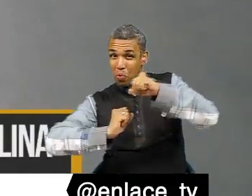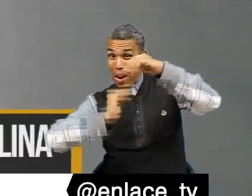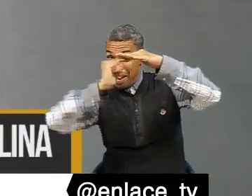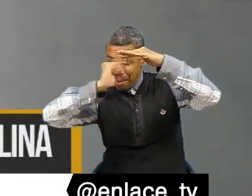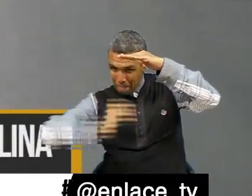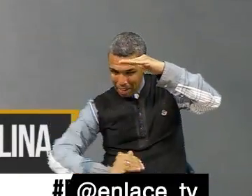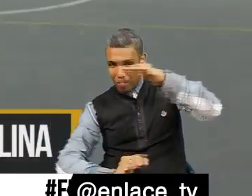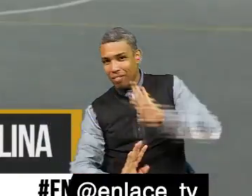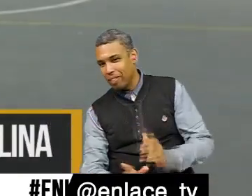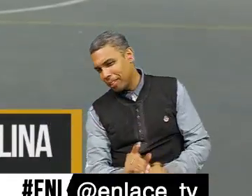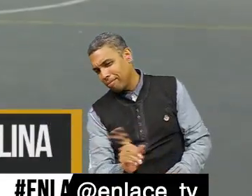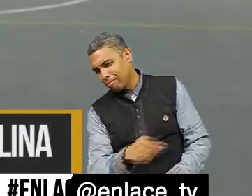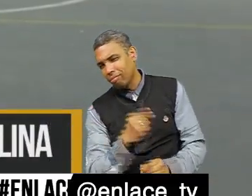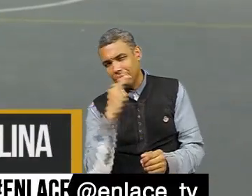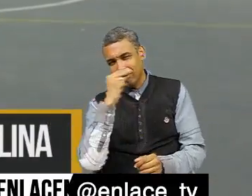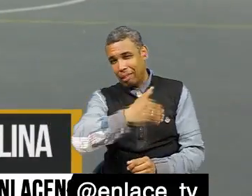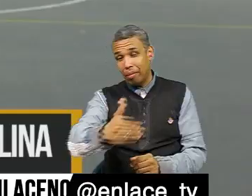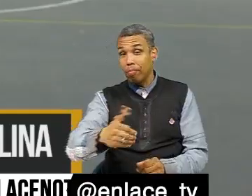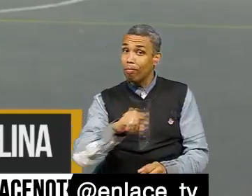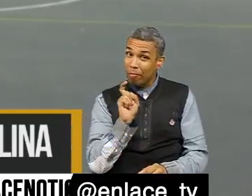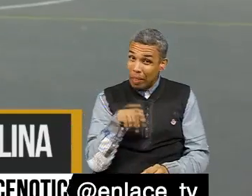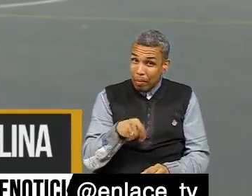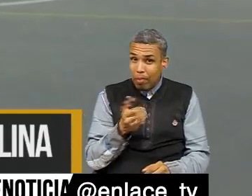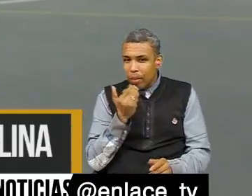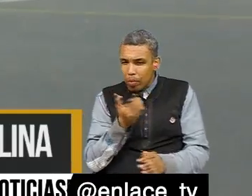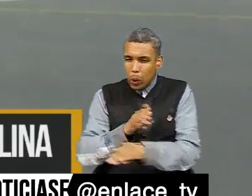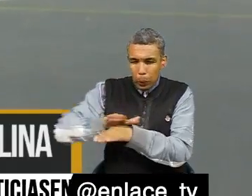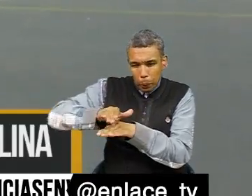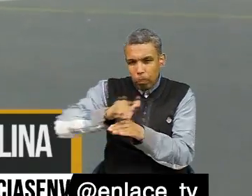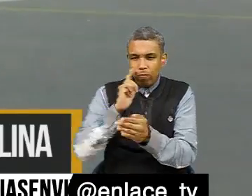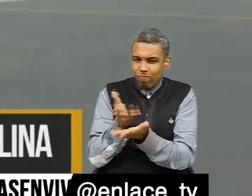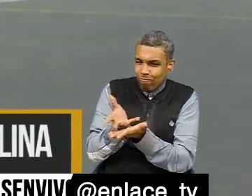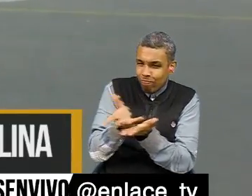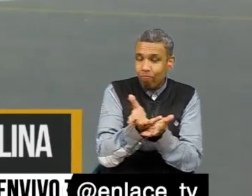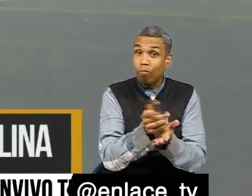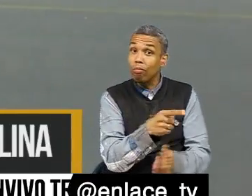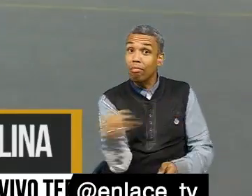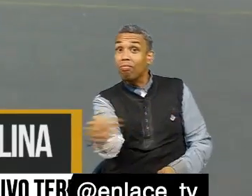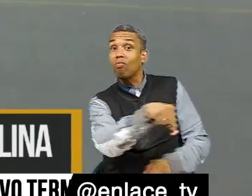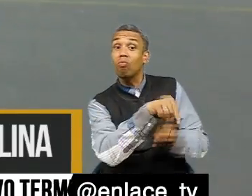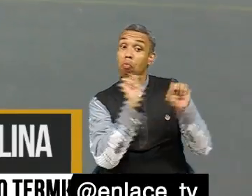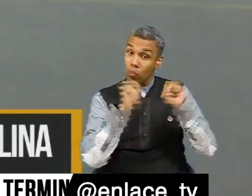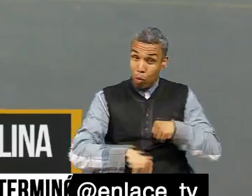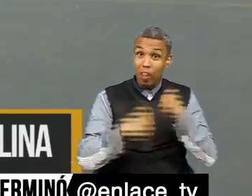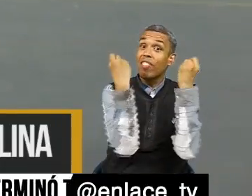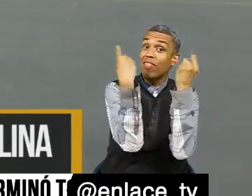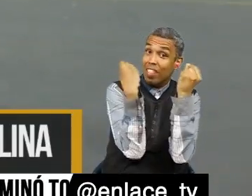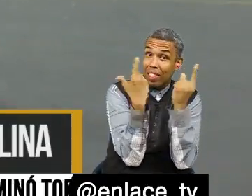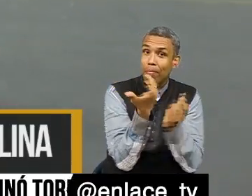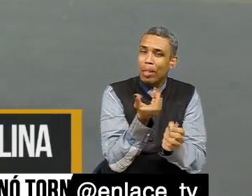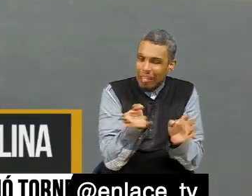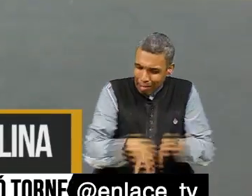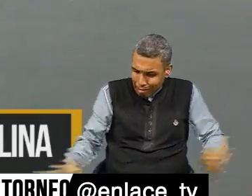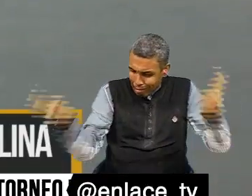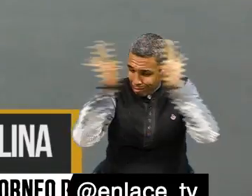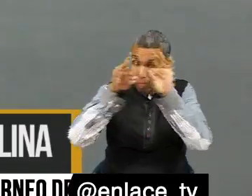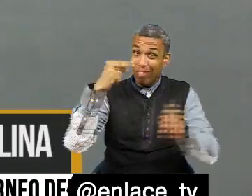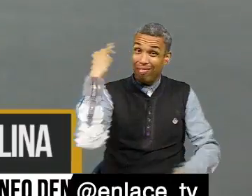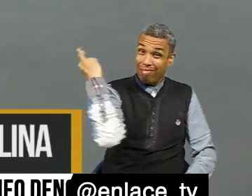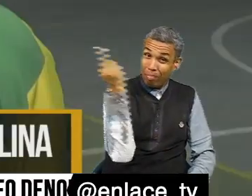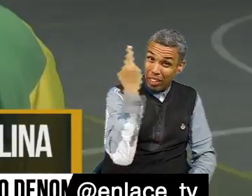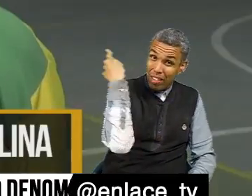en la misma forma como tú les hablas, de la misma forma como tanto los niños van entendiendo por medio de repeticiones las organizaciones,